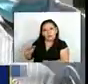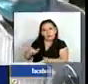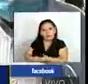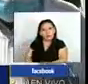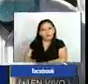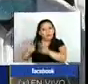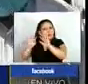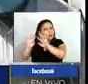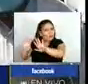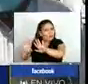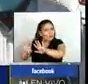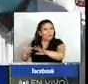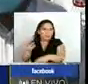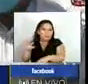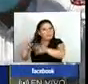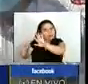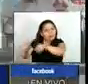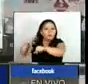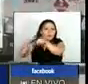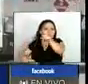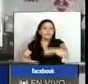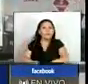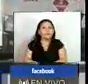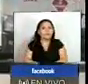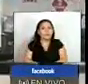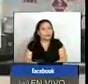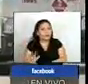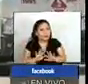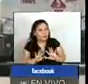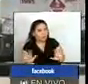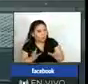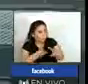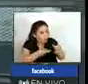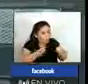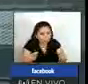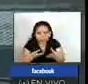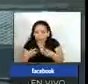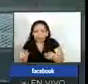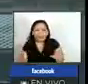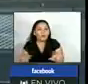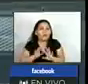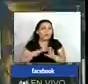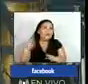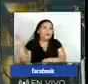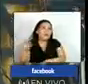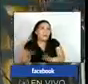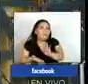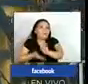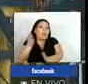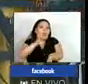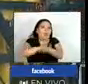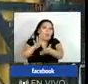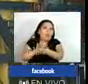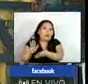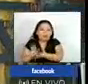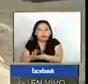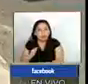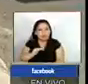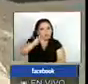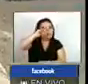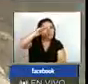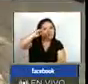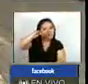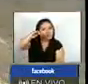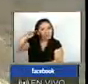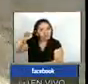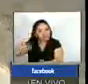nueve, seis dólares vale. No se trata de escasez, sino de mayor demanda. Algunos compran los depósitos,